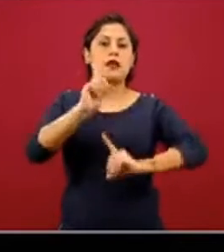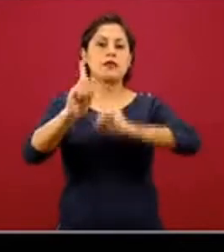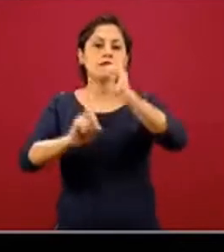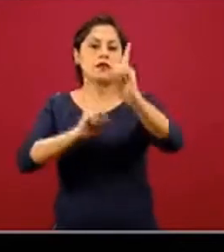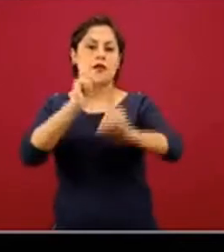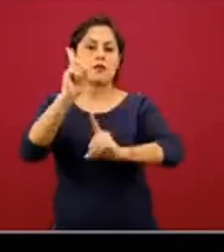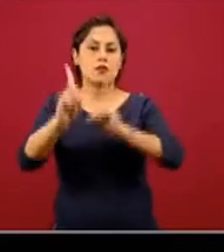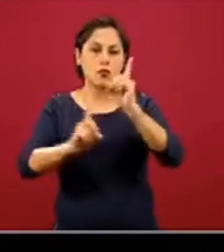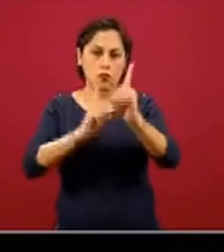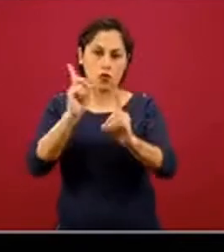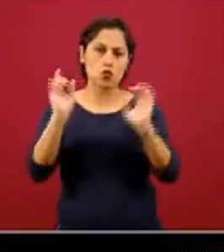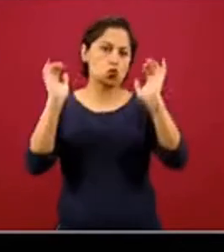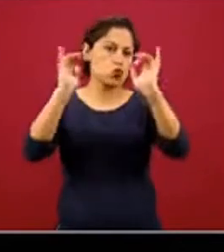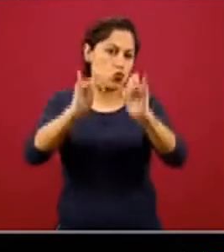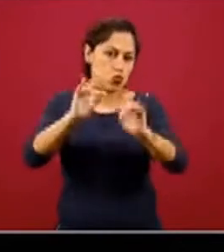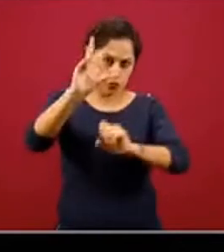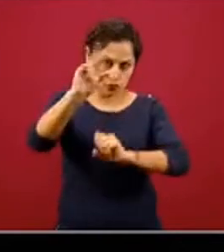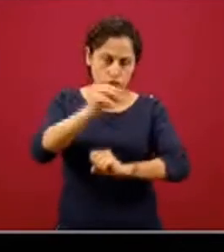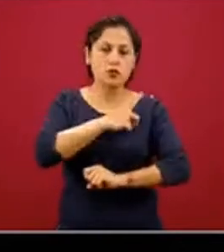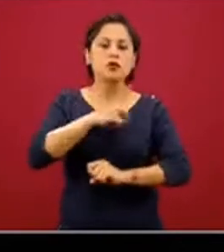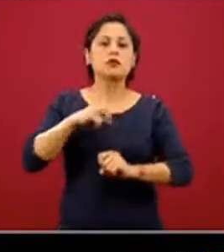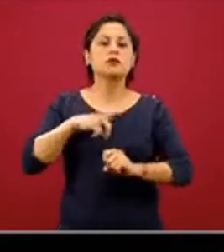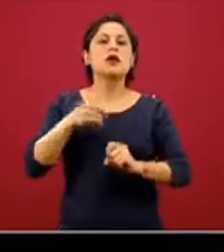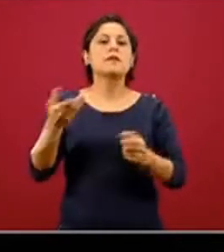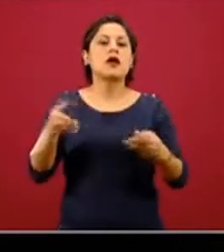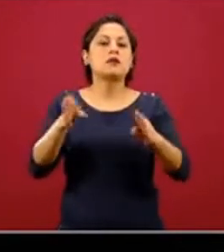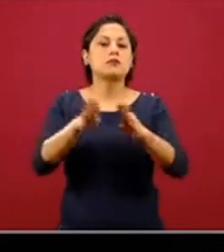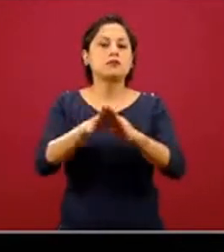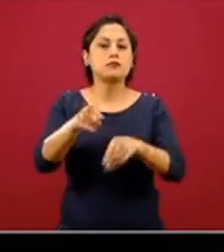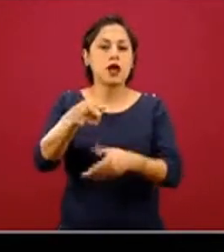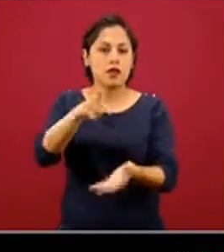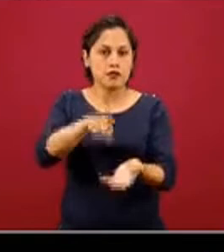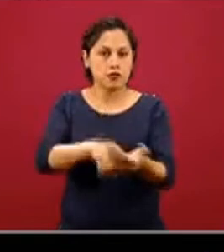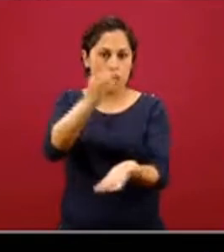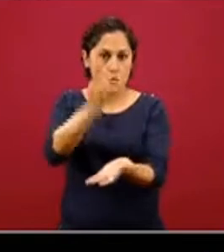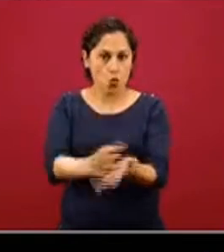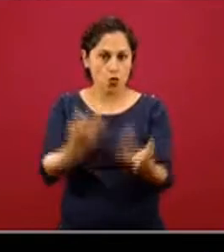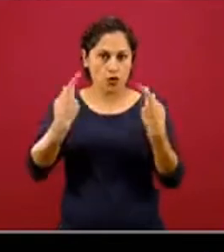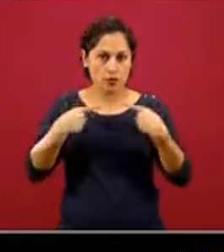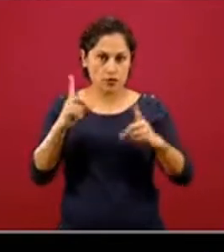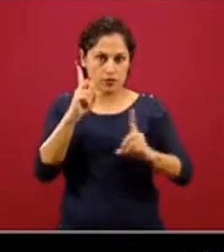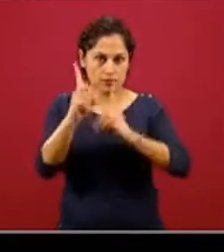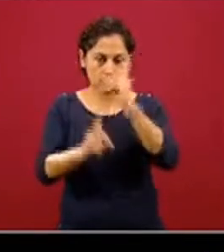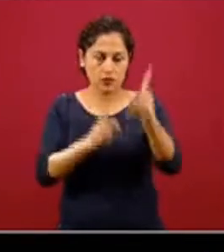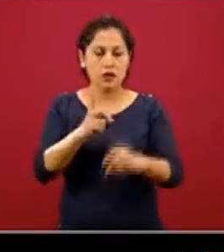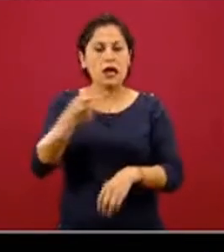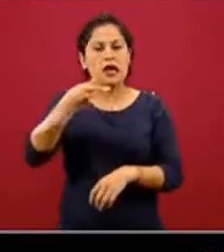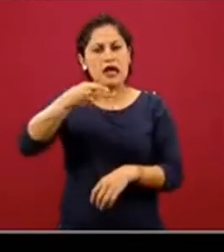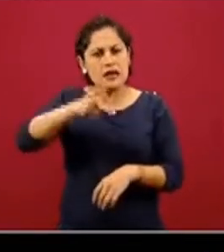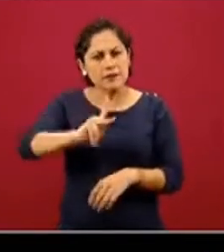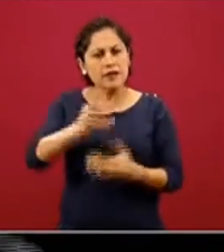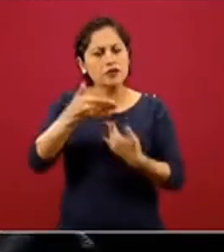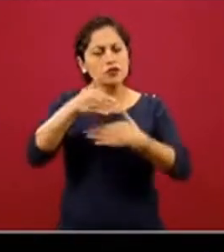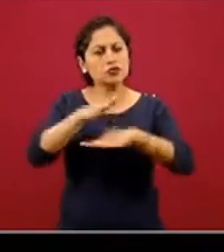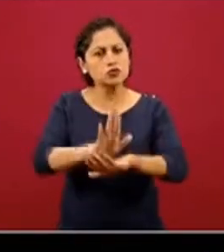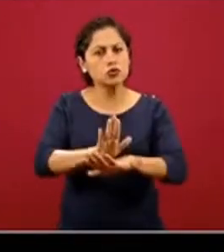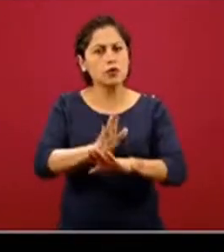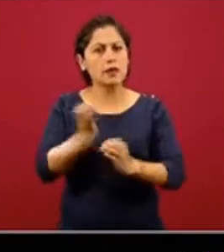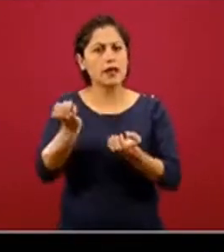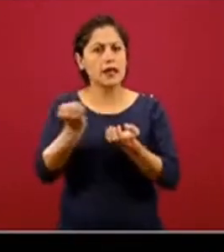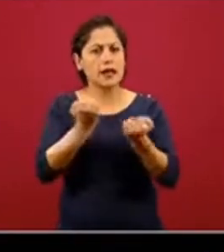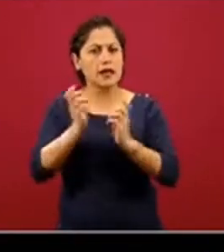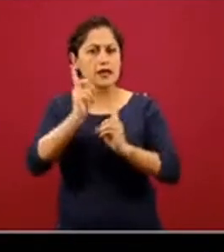cabo a puerta cerrada, pero en el caso de las actividades deportivas universitarias o de menores de